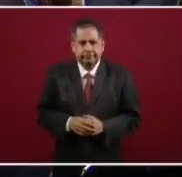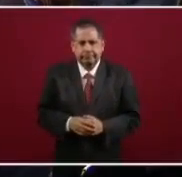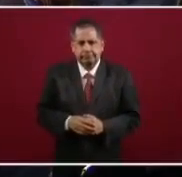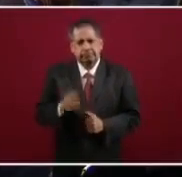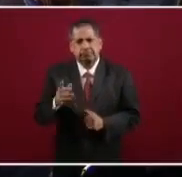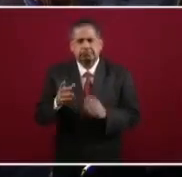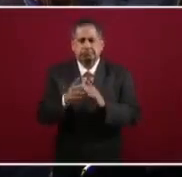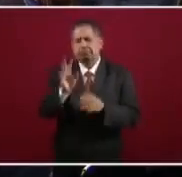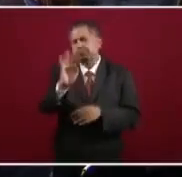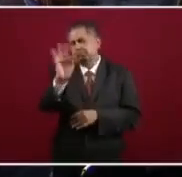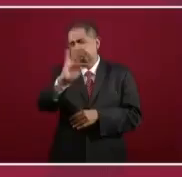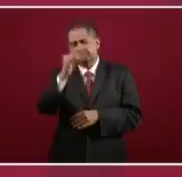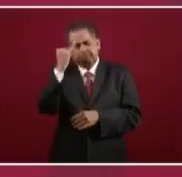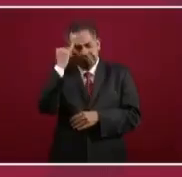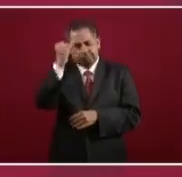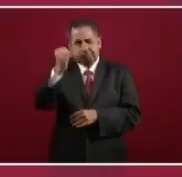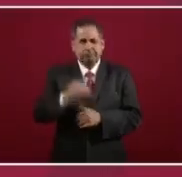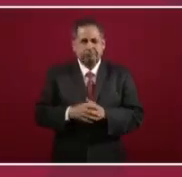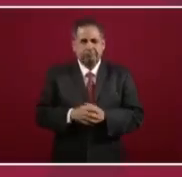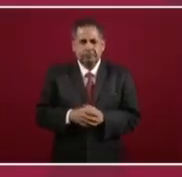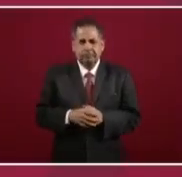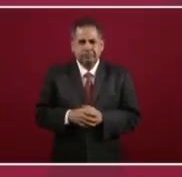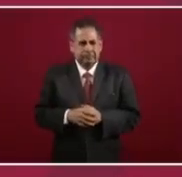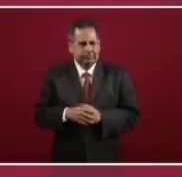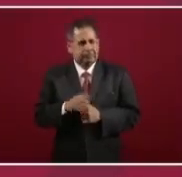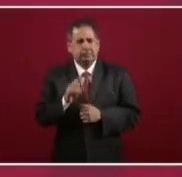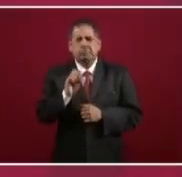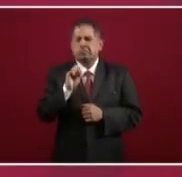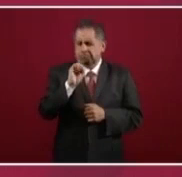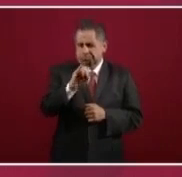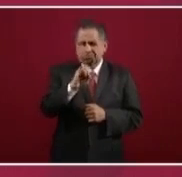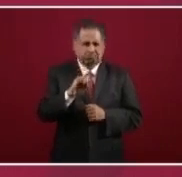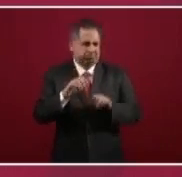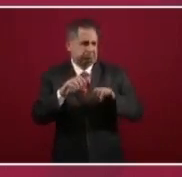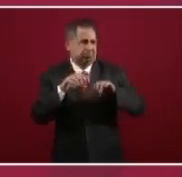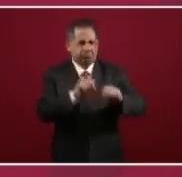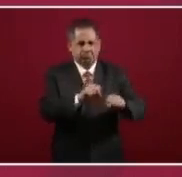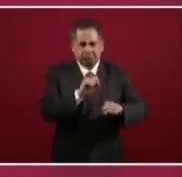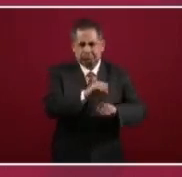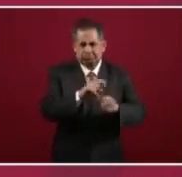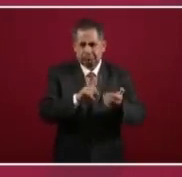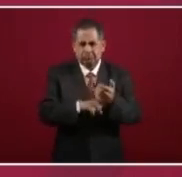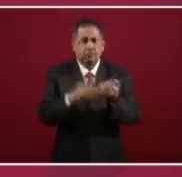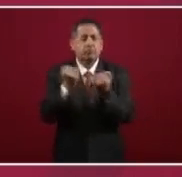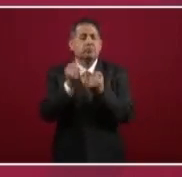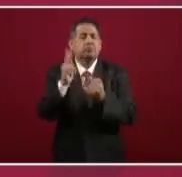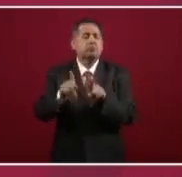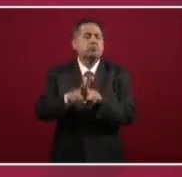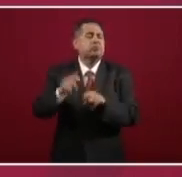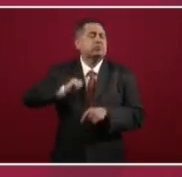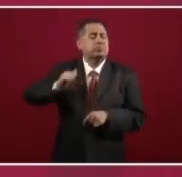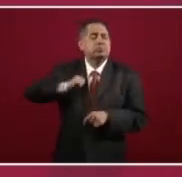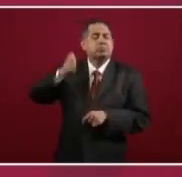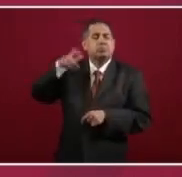vamos a suponer de que esto se da en los años anteriores